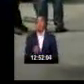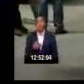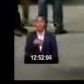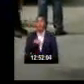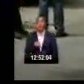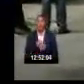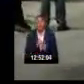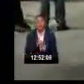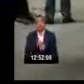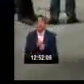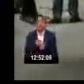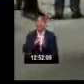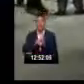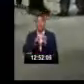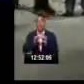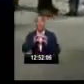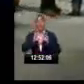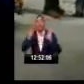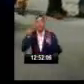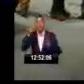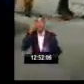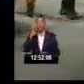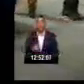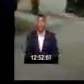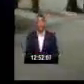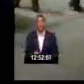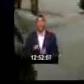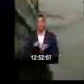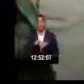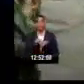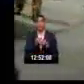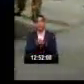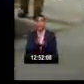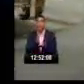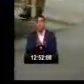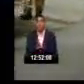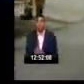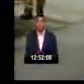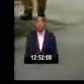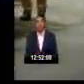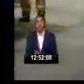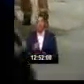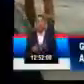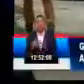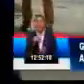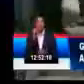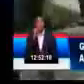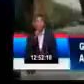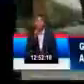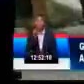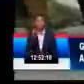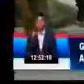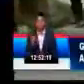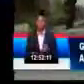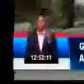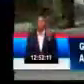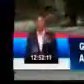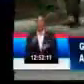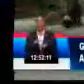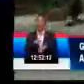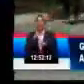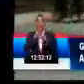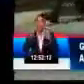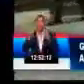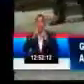están alrededor de la Contraloría General del Estado, de la Asamblea Nacional, y que fueron afectados tras las jornadas de